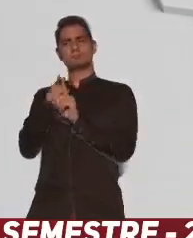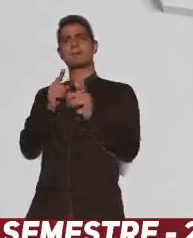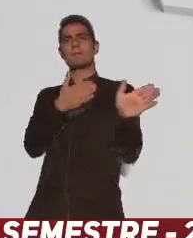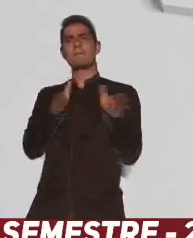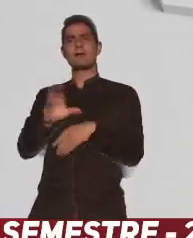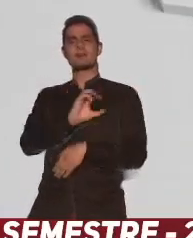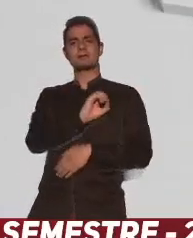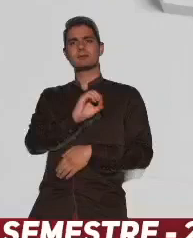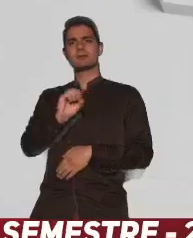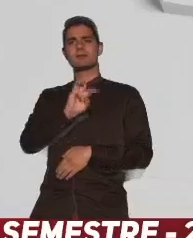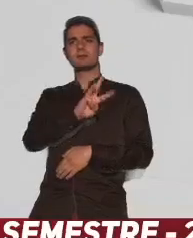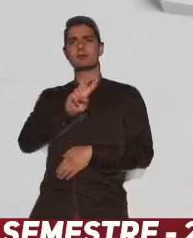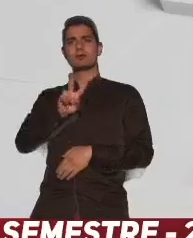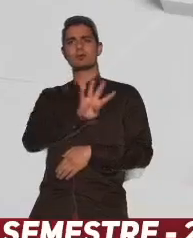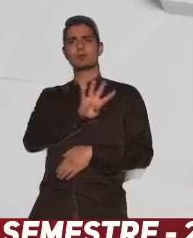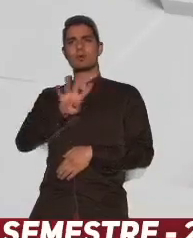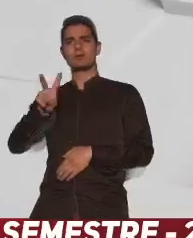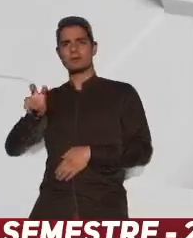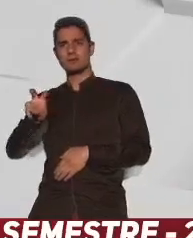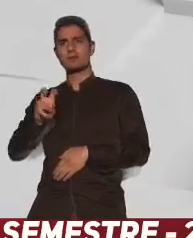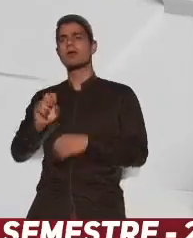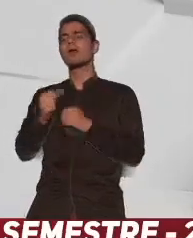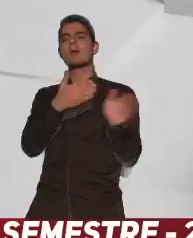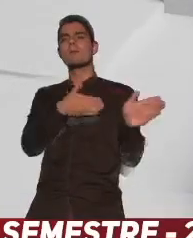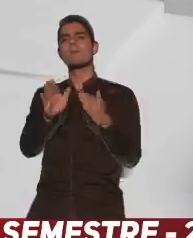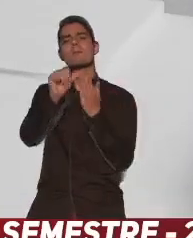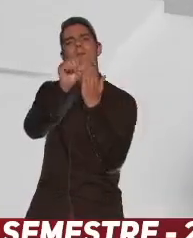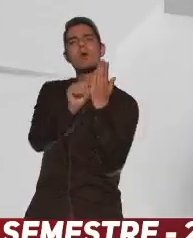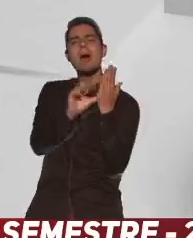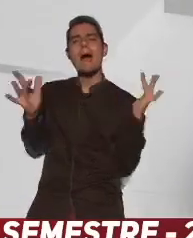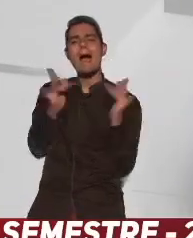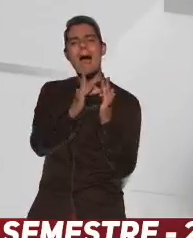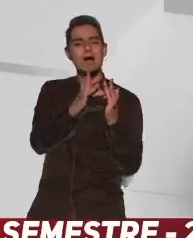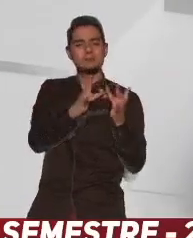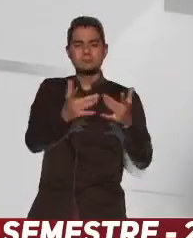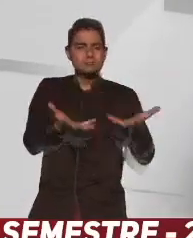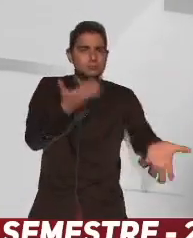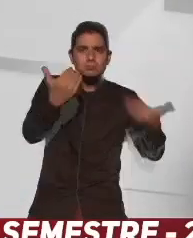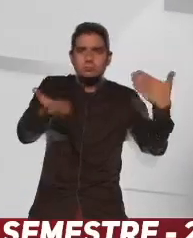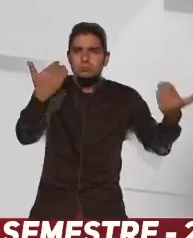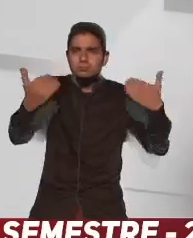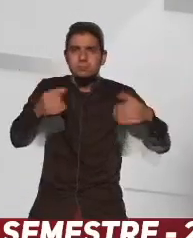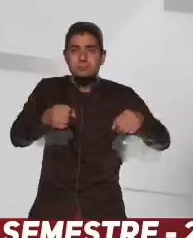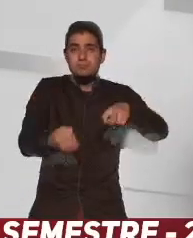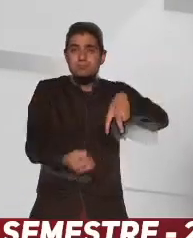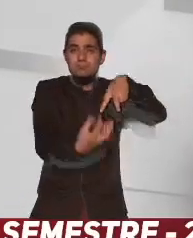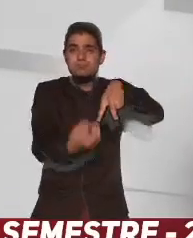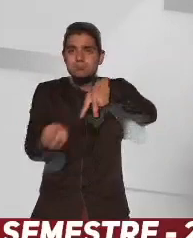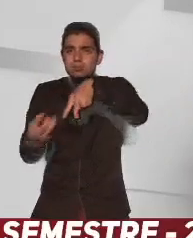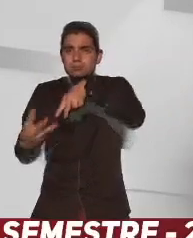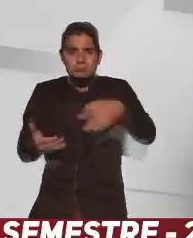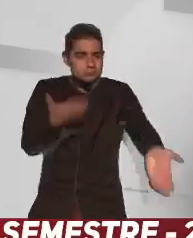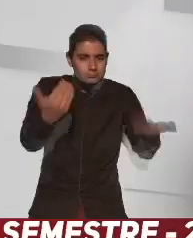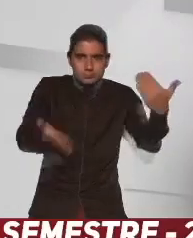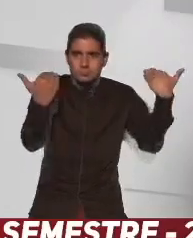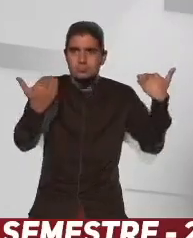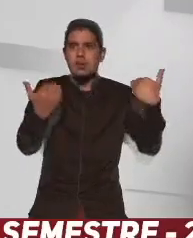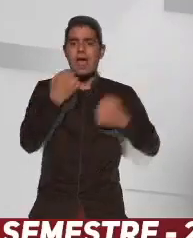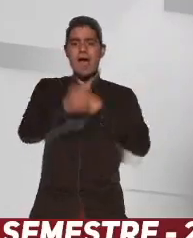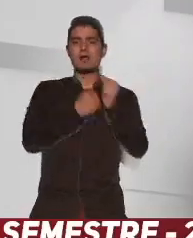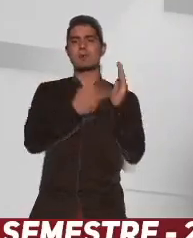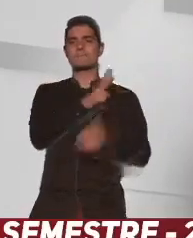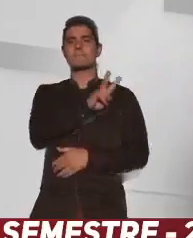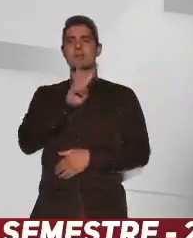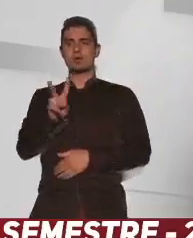000-32447 del programa de desminado humanitario, vigente para el año 2022 en el área de responsabilidad de la séptima división y con